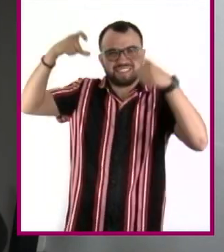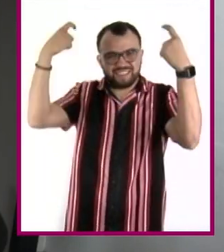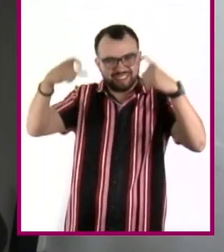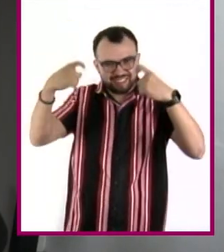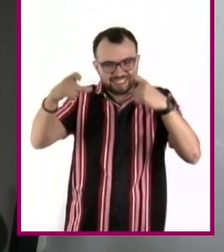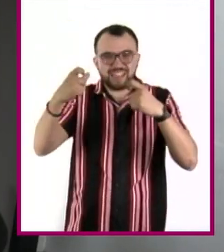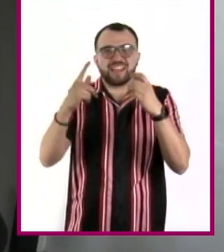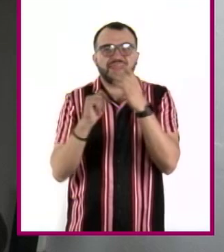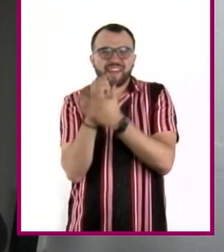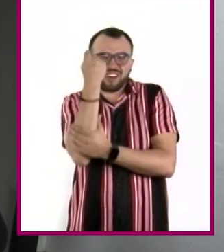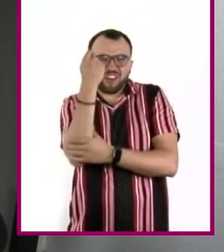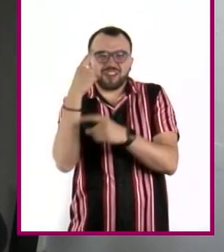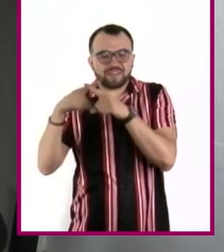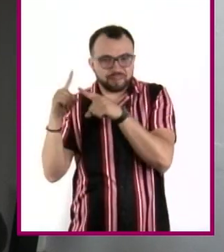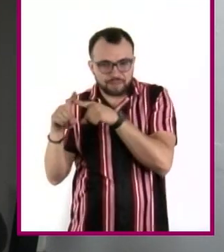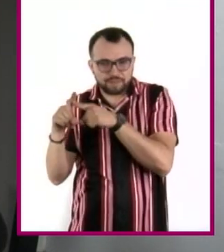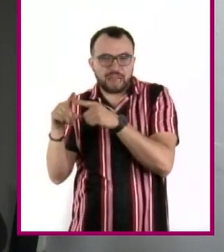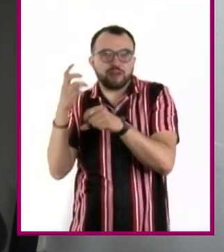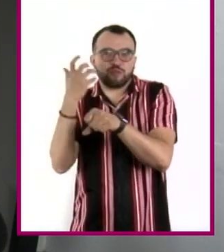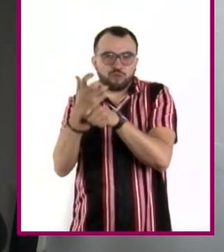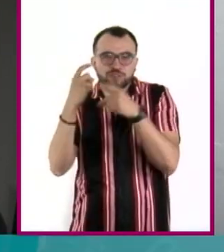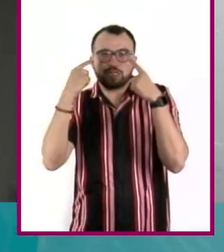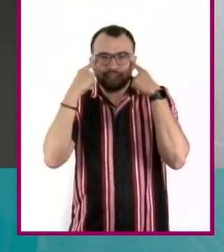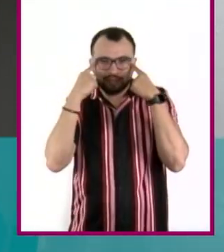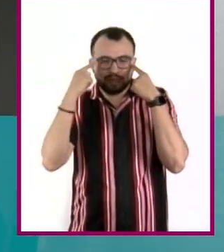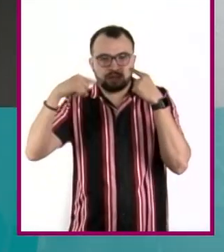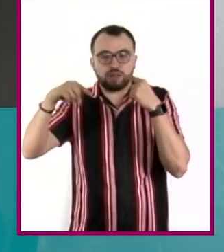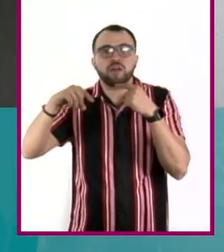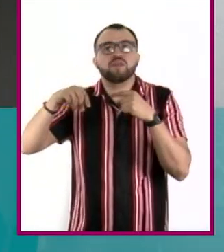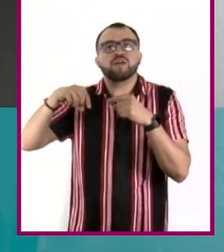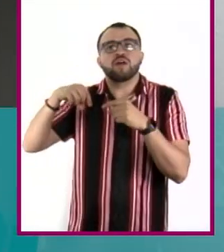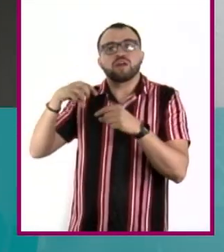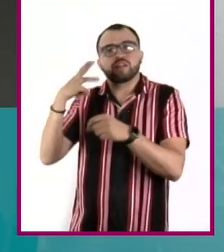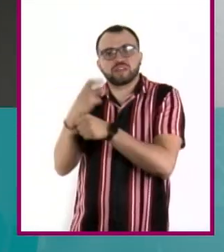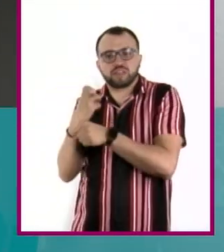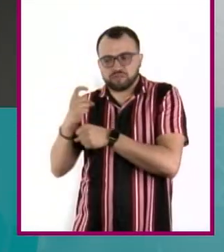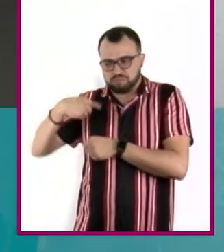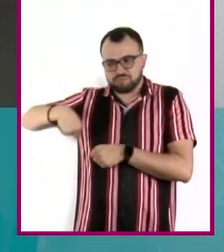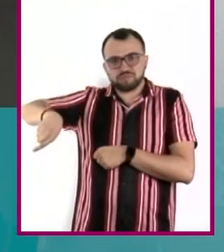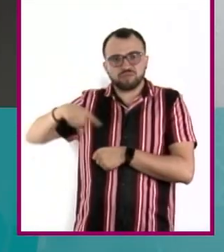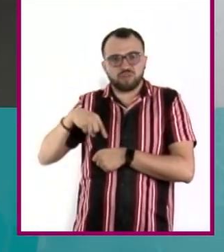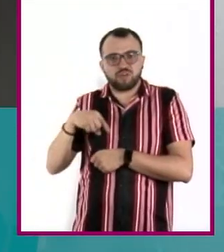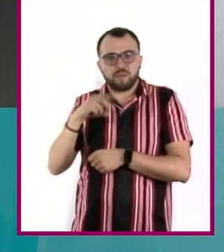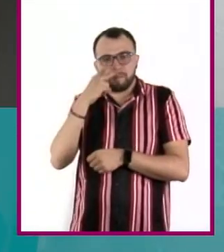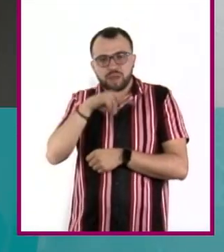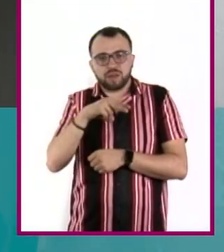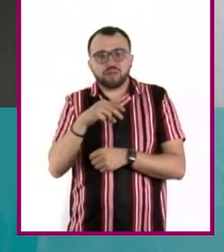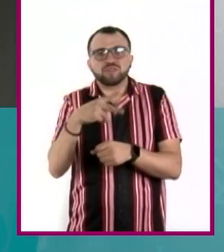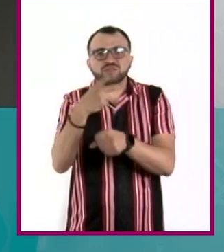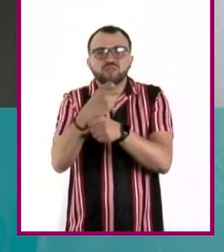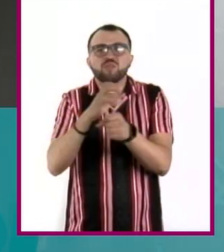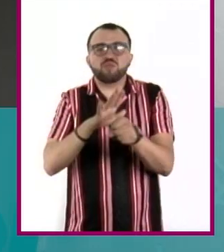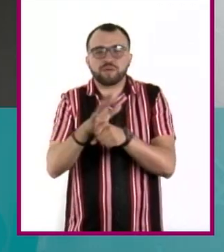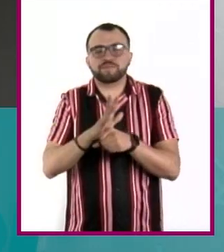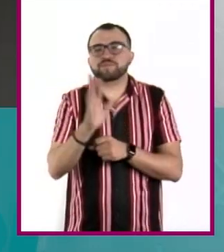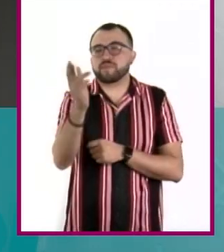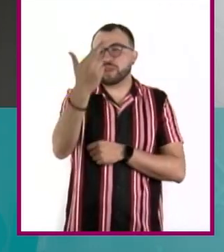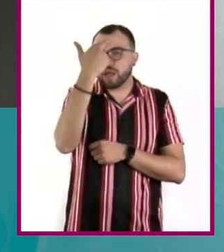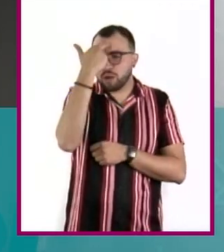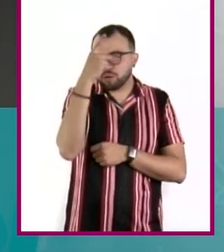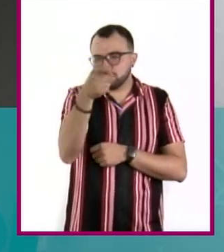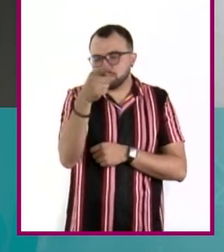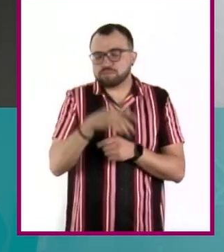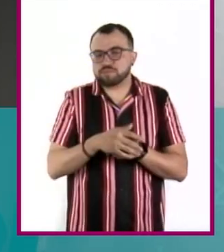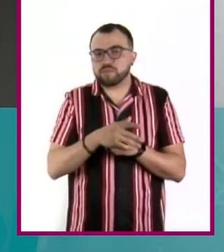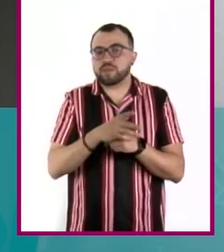Justo es eso lo que interesa que indaguemos. Recuerden que al concluir la Segunda Guerra Mundial, el mundo se dividió en dos grandes